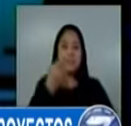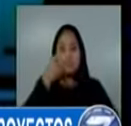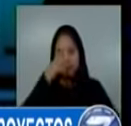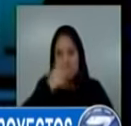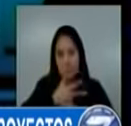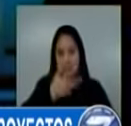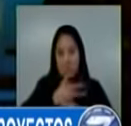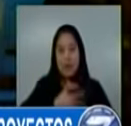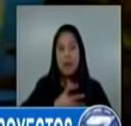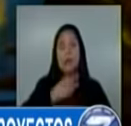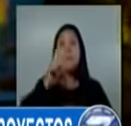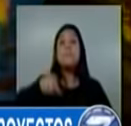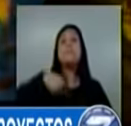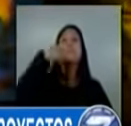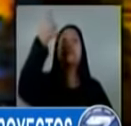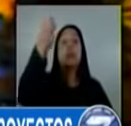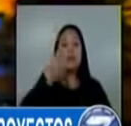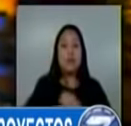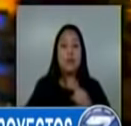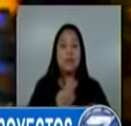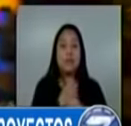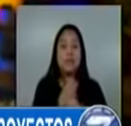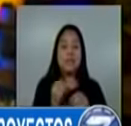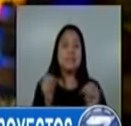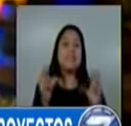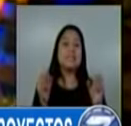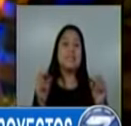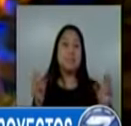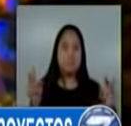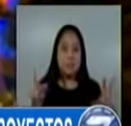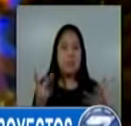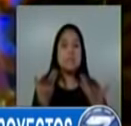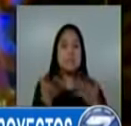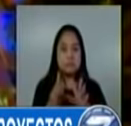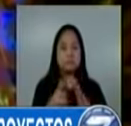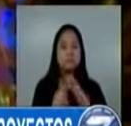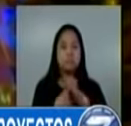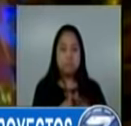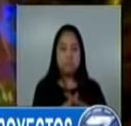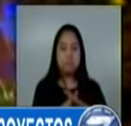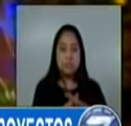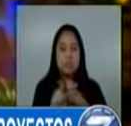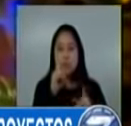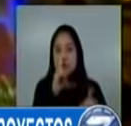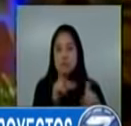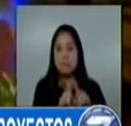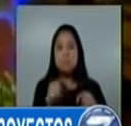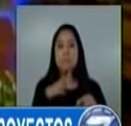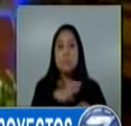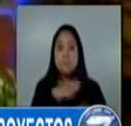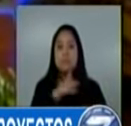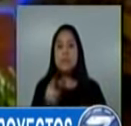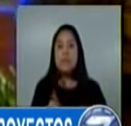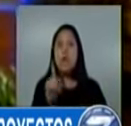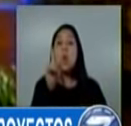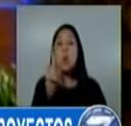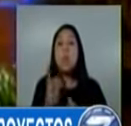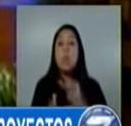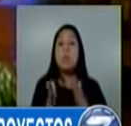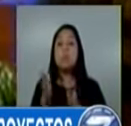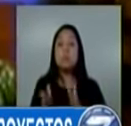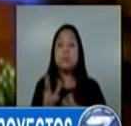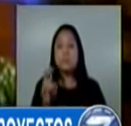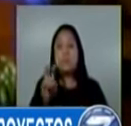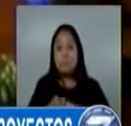año próximo y tendrá una estación de pasajeros y de carga en Tenosique,